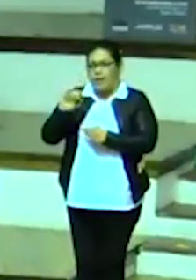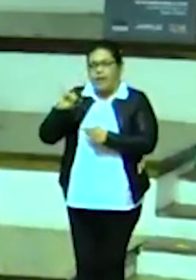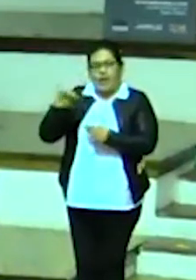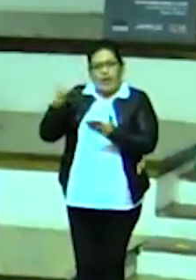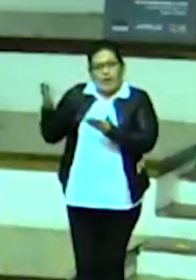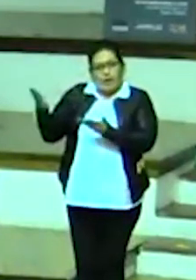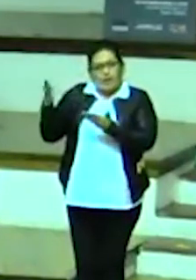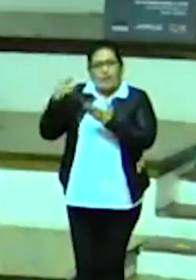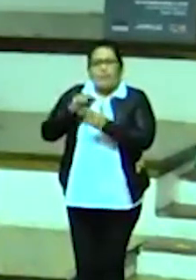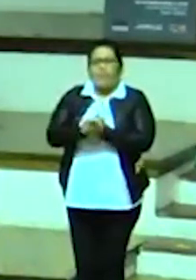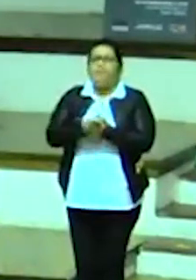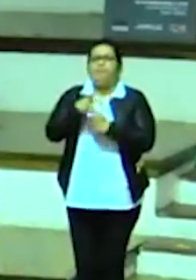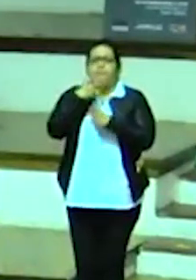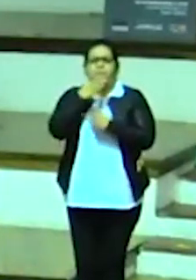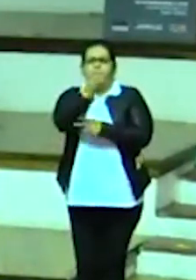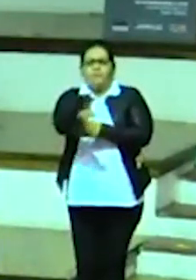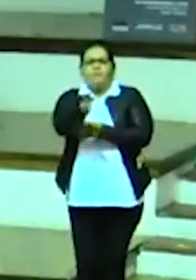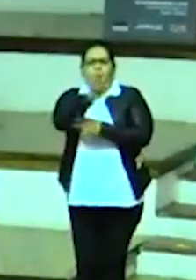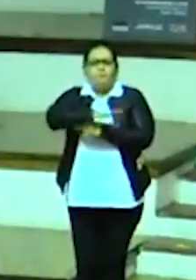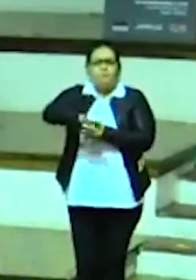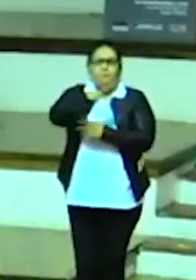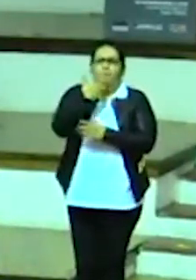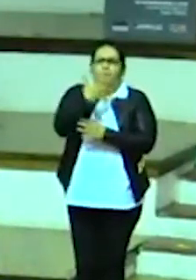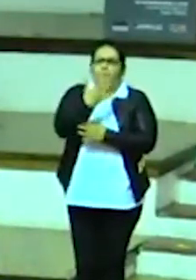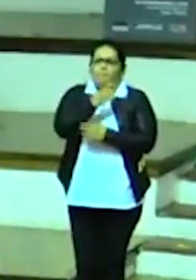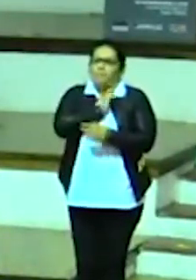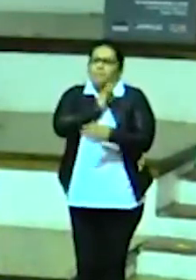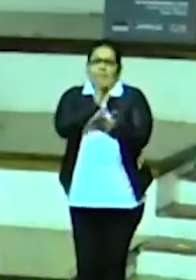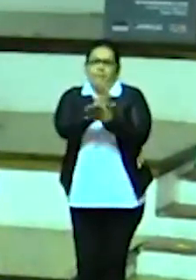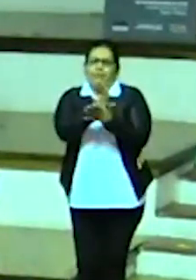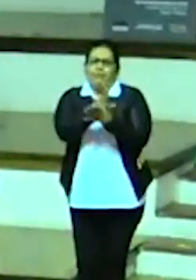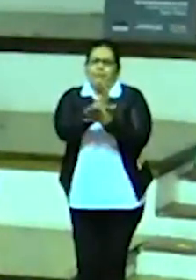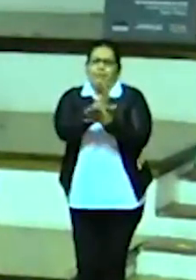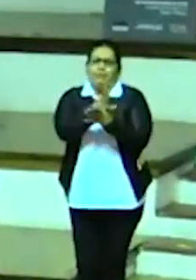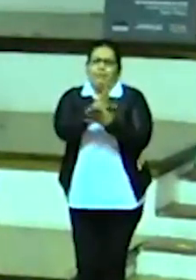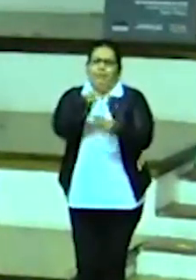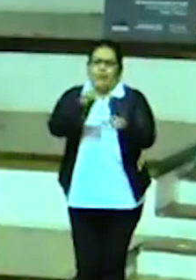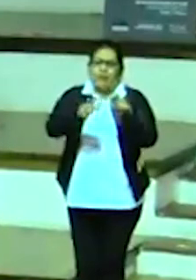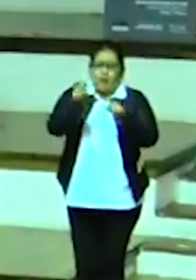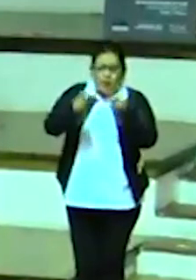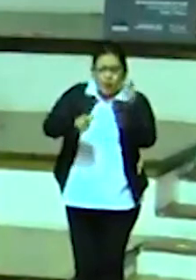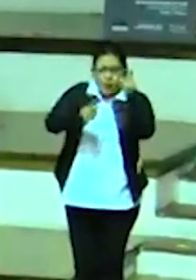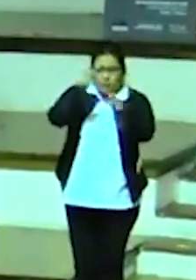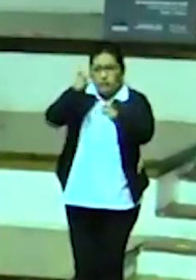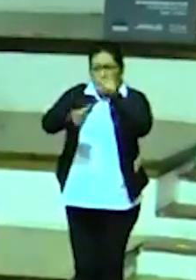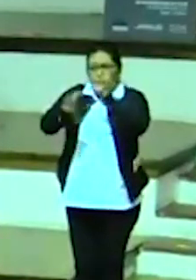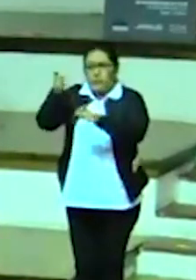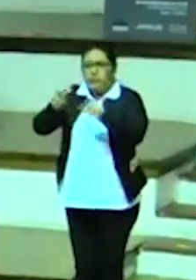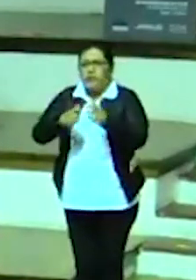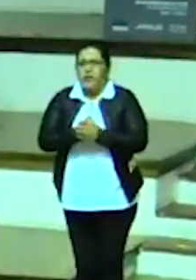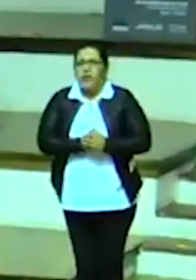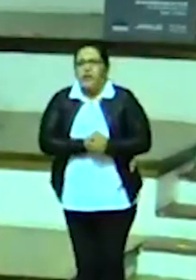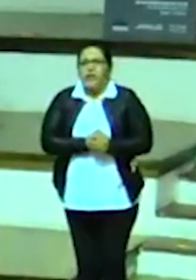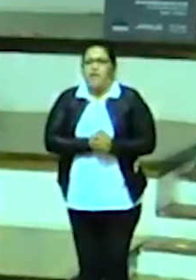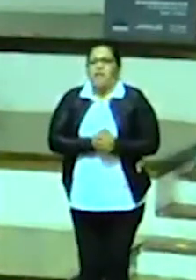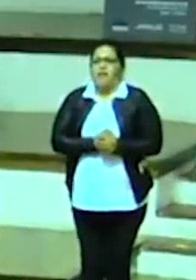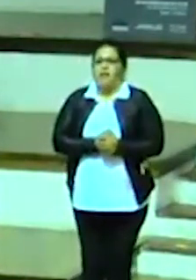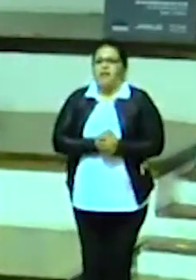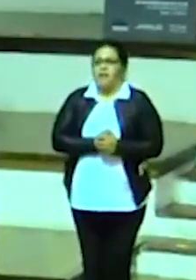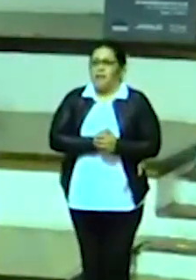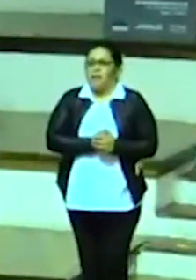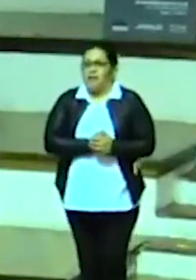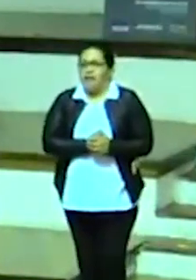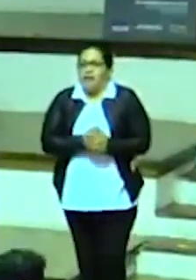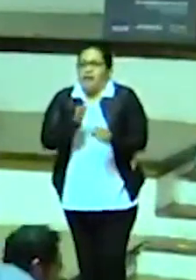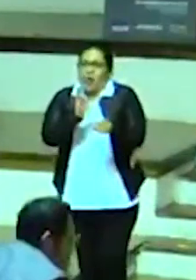otros, la creación de una policía encubierta denominada Guardianes del Transporte. Además, la creación de una unidad